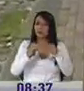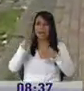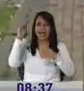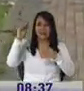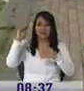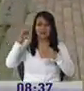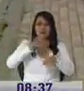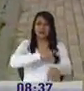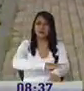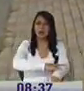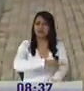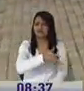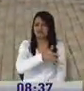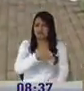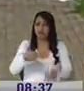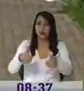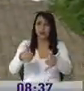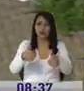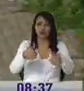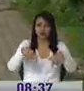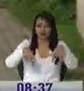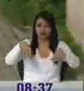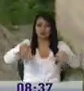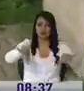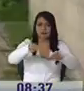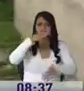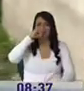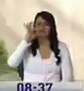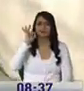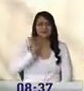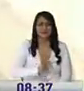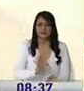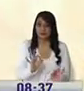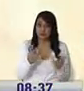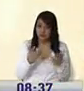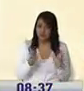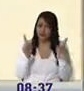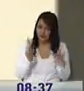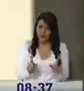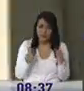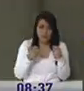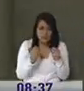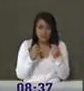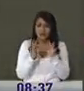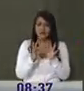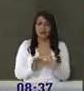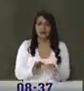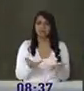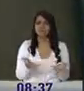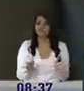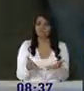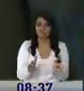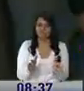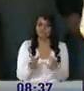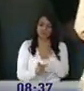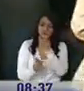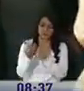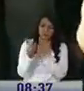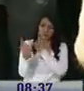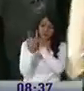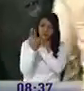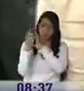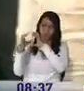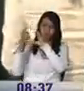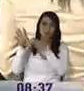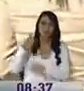baños públicos los juegos infantiles hay varios trabajos que se deben realizar Aquí vamos a conversar con la ciudadanía con el presidente del barrio para que